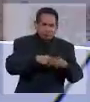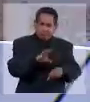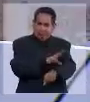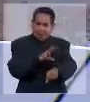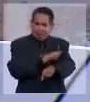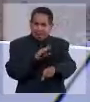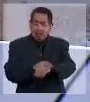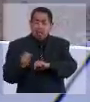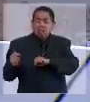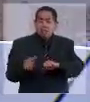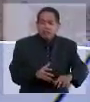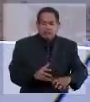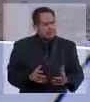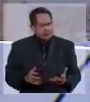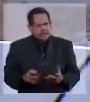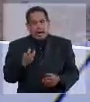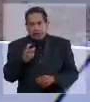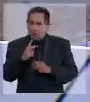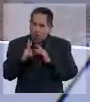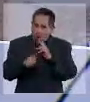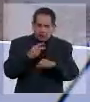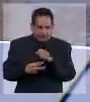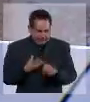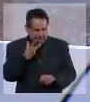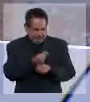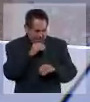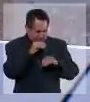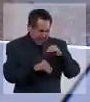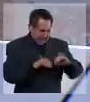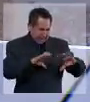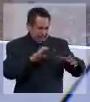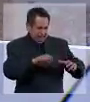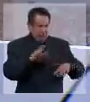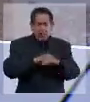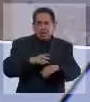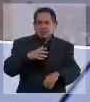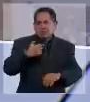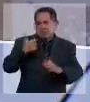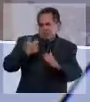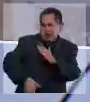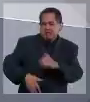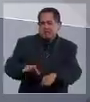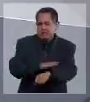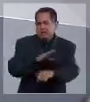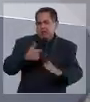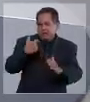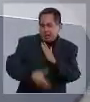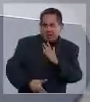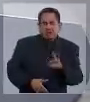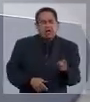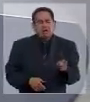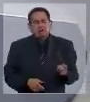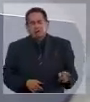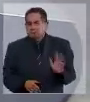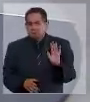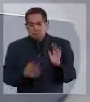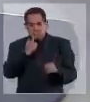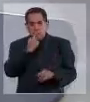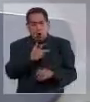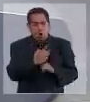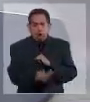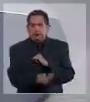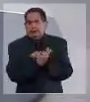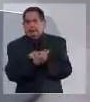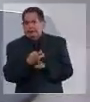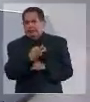las hidroeléctricas para generar energía que es barata y es energía, vamos a